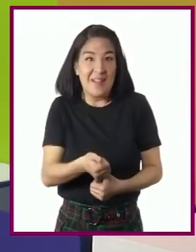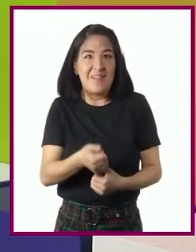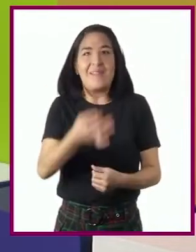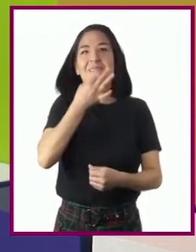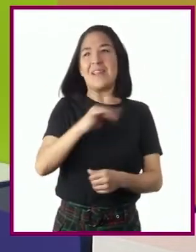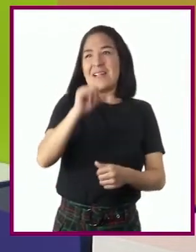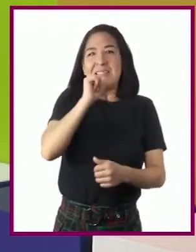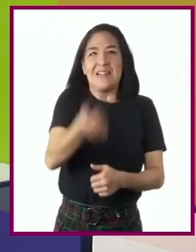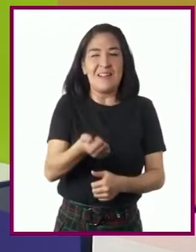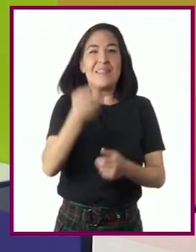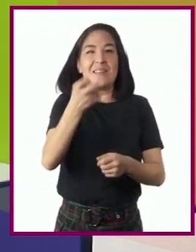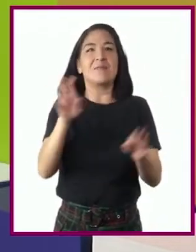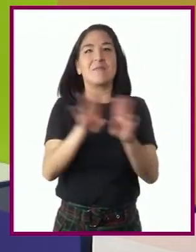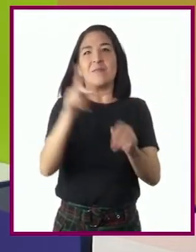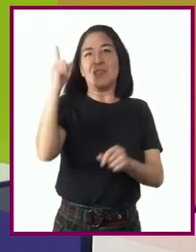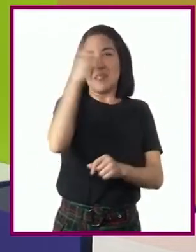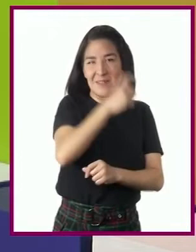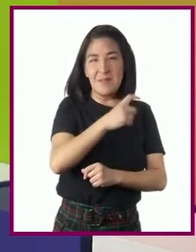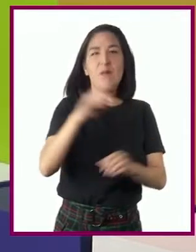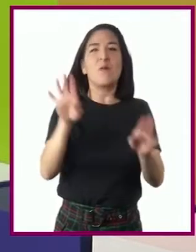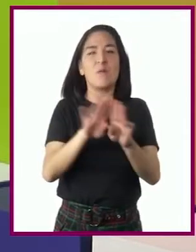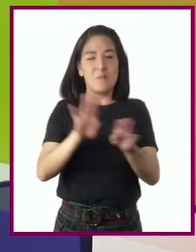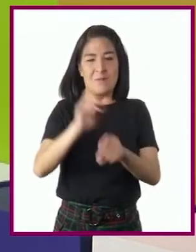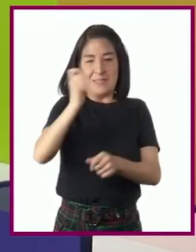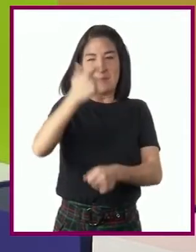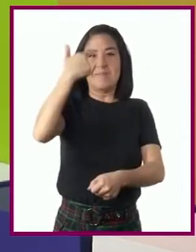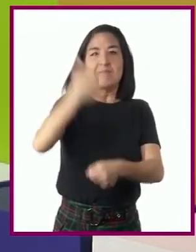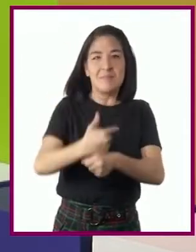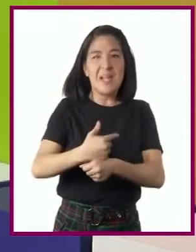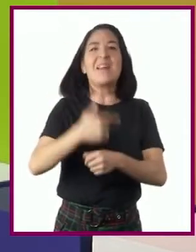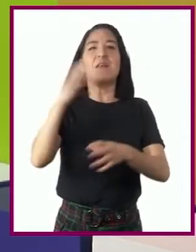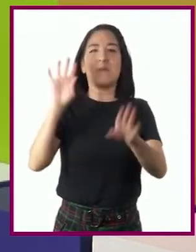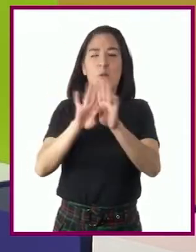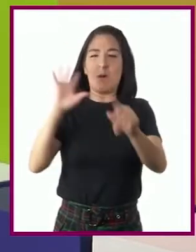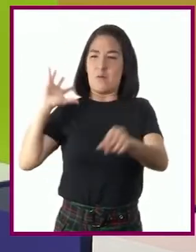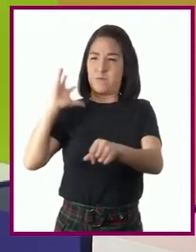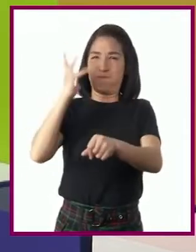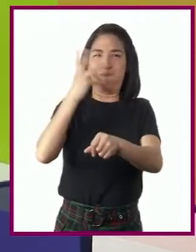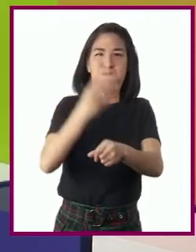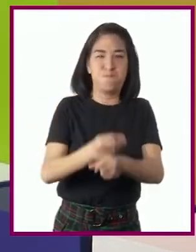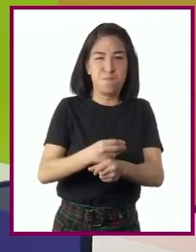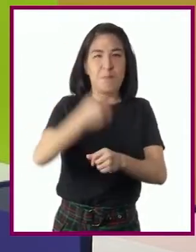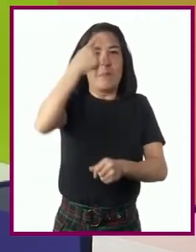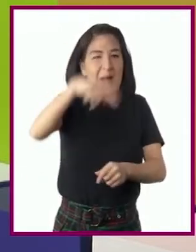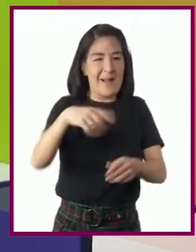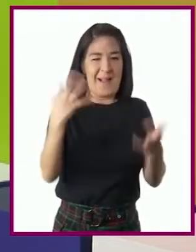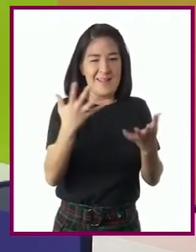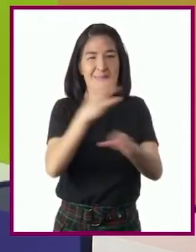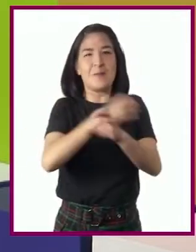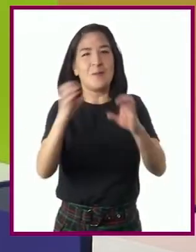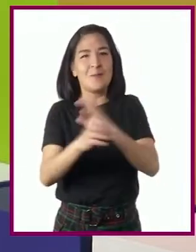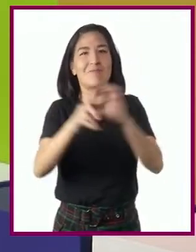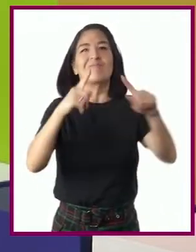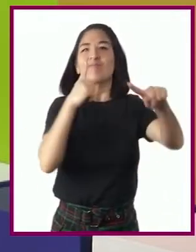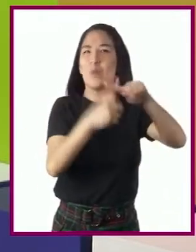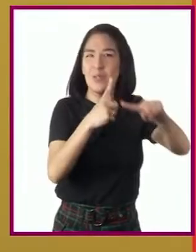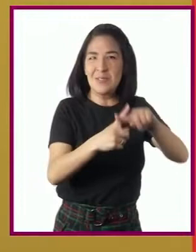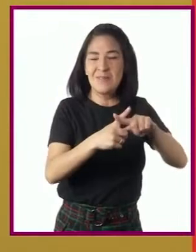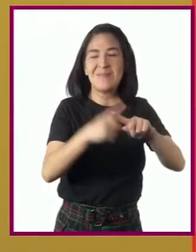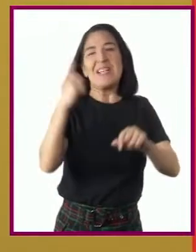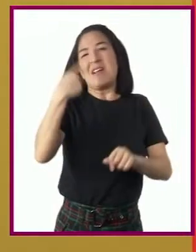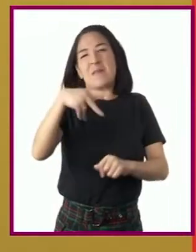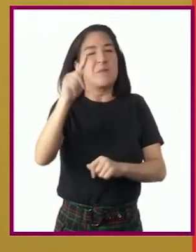nosotros. Incluso podemos percatarnos de todo lo que hemos hecho para encontrar alternativas a pesar de las